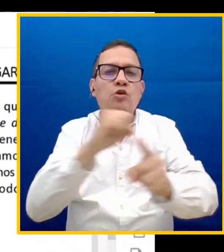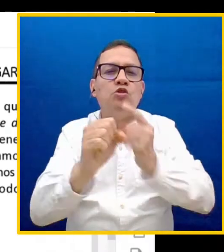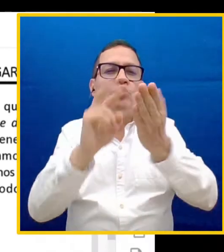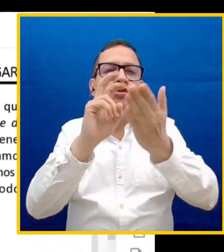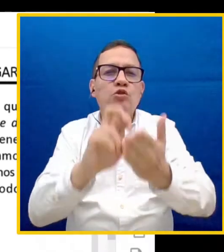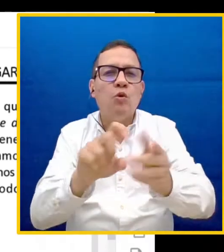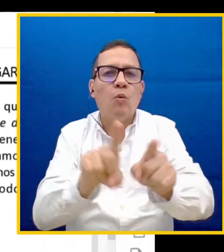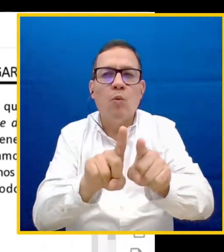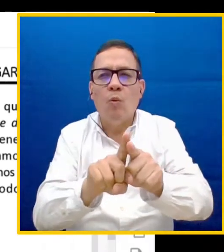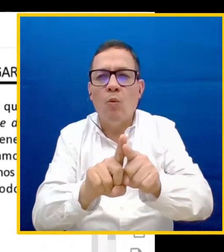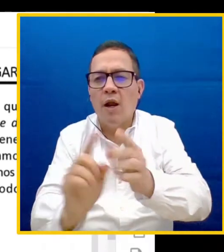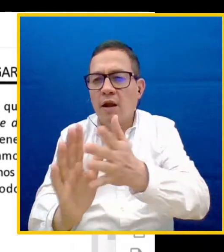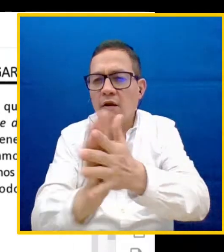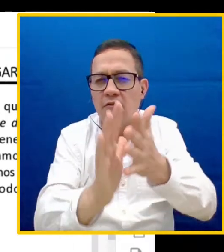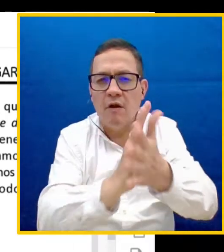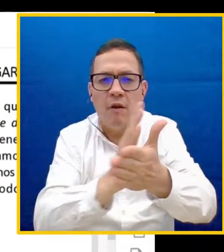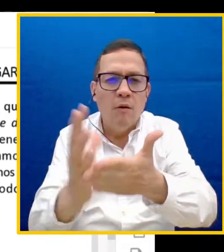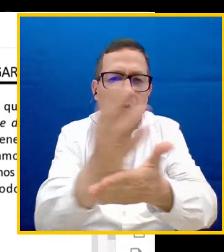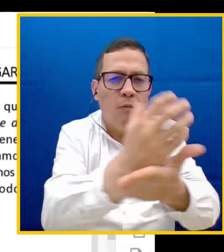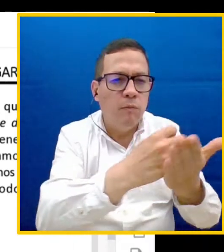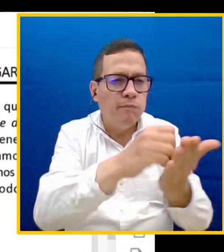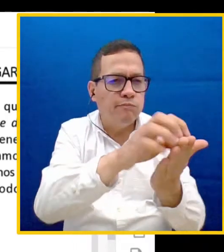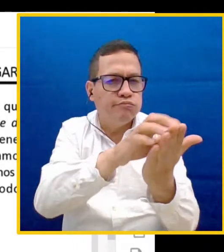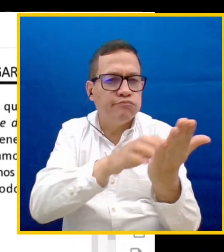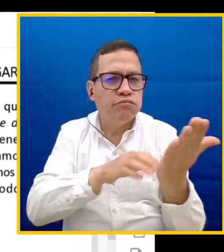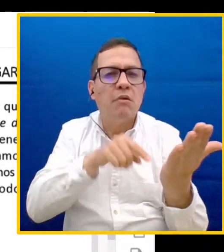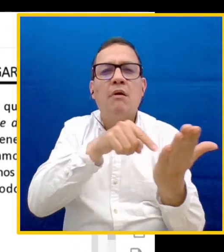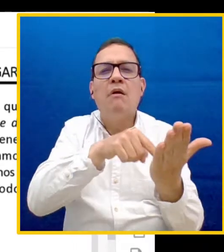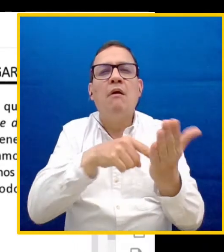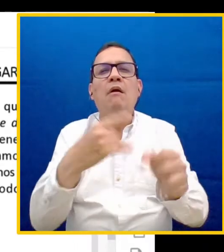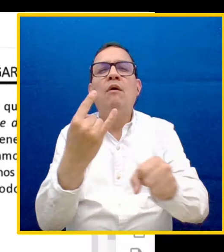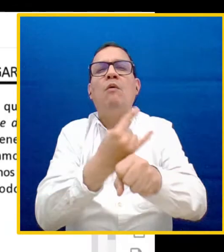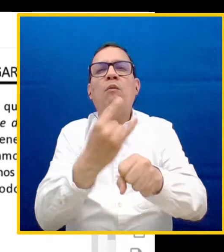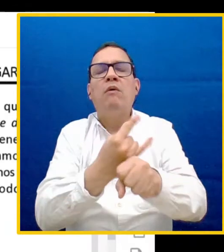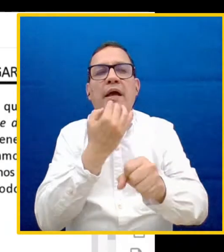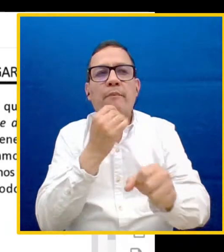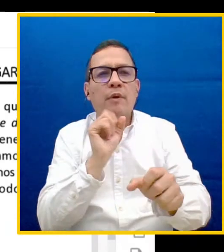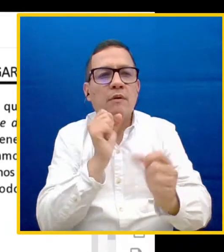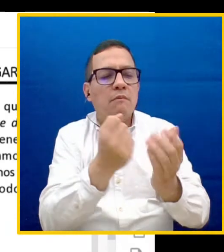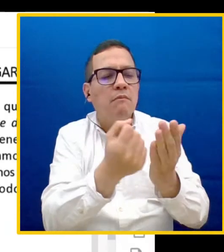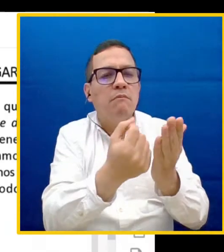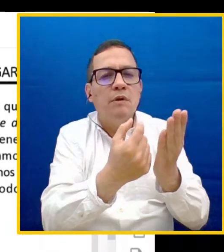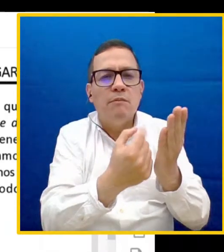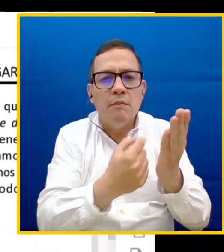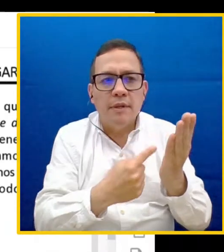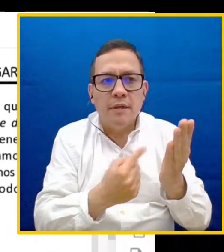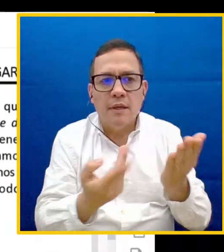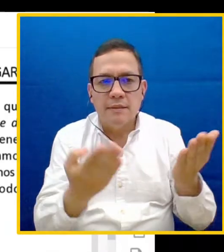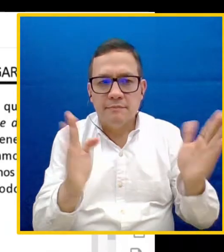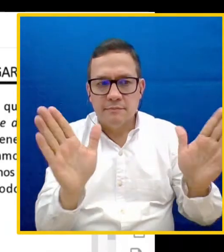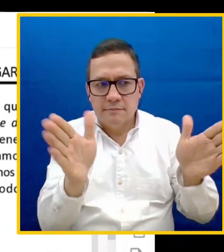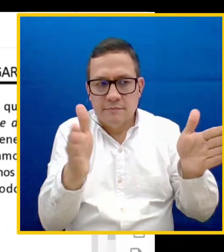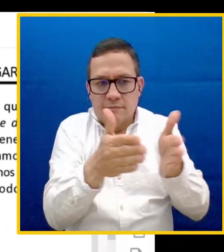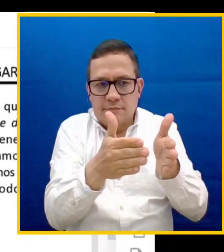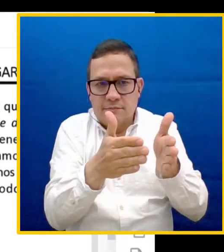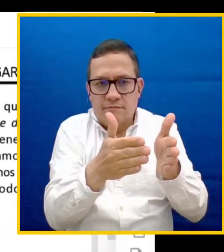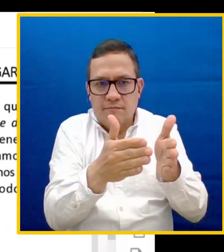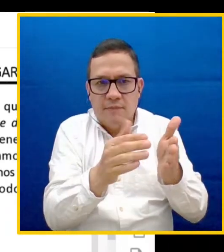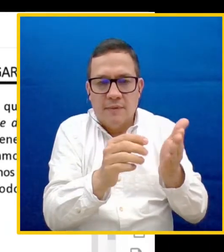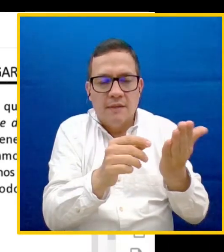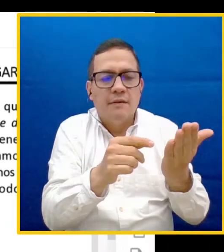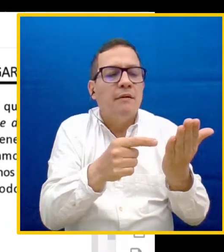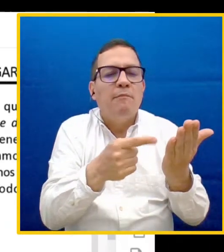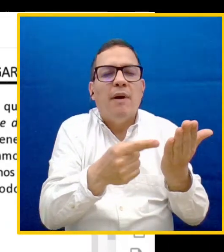datos relevantes a partir del uso, entre otras técnicas, de encuestas cerradas que sirven para construir instrumentos